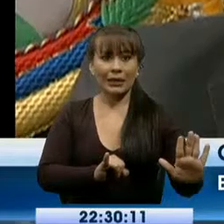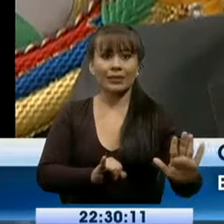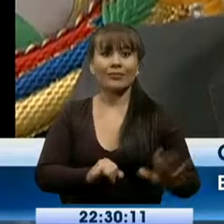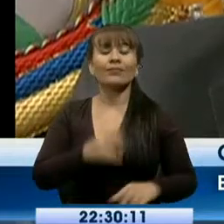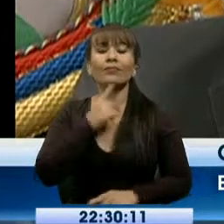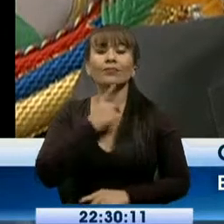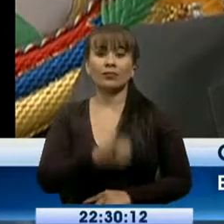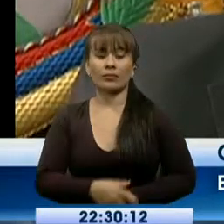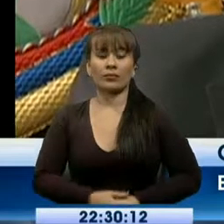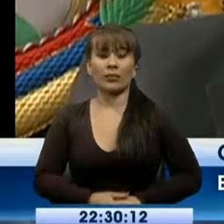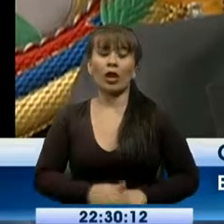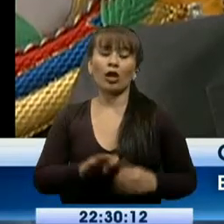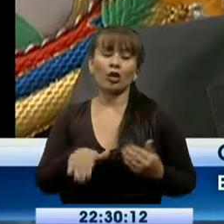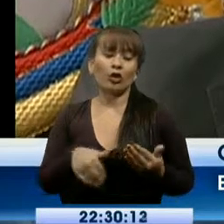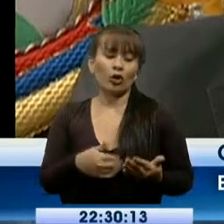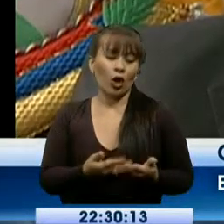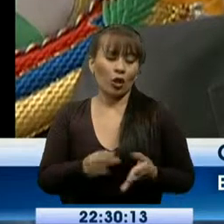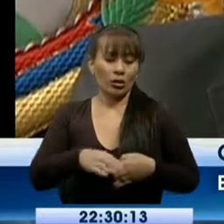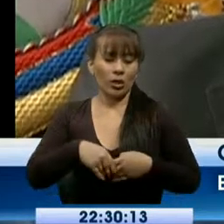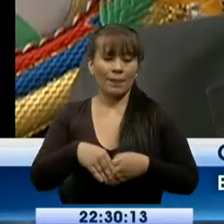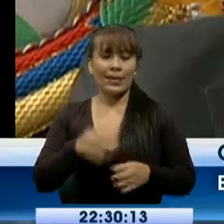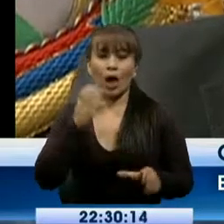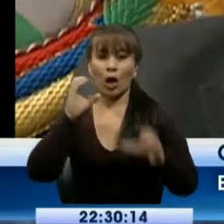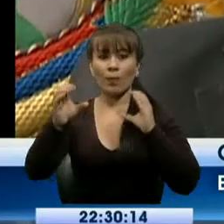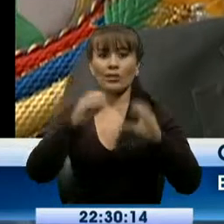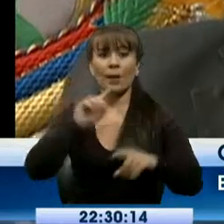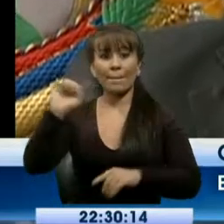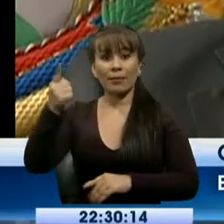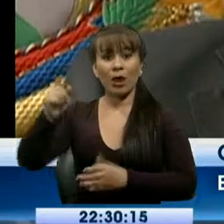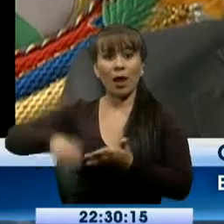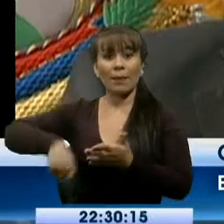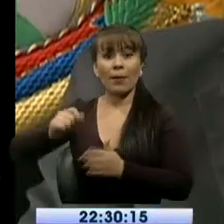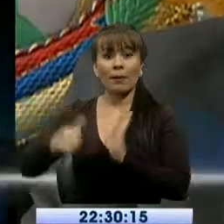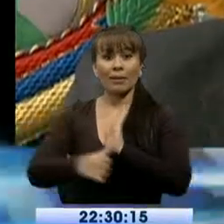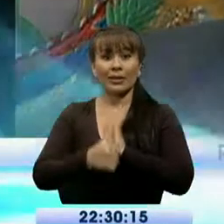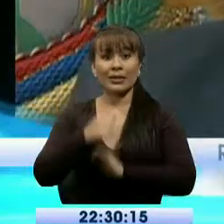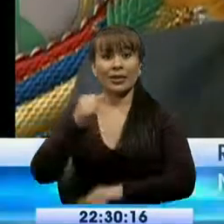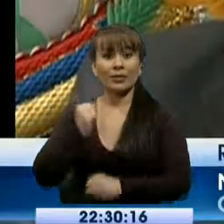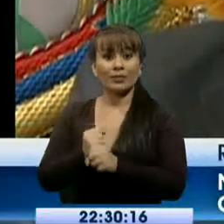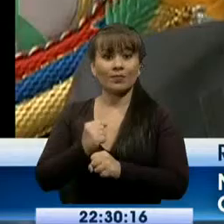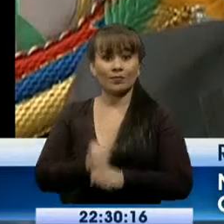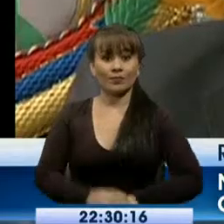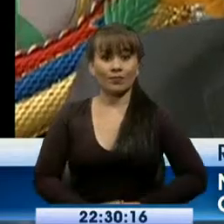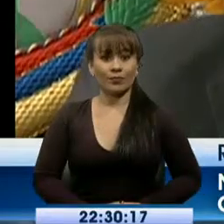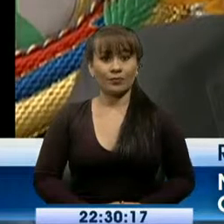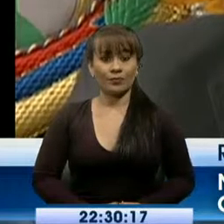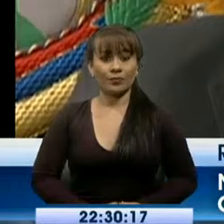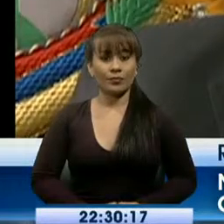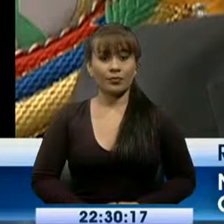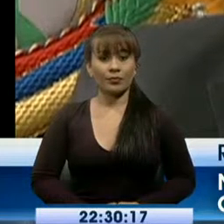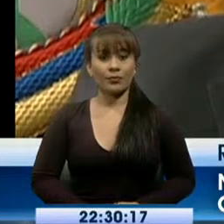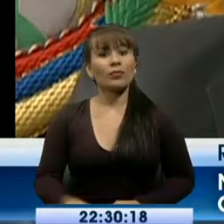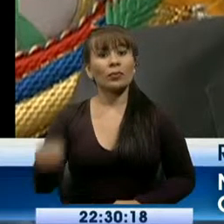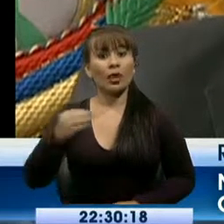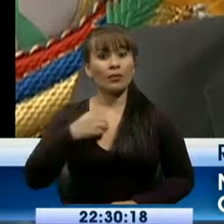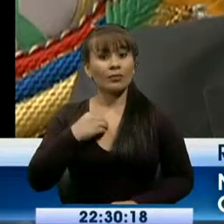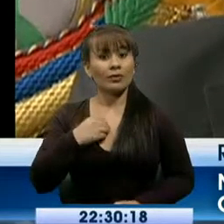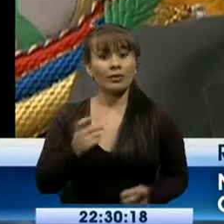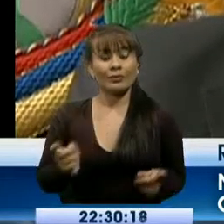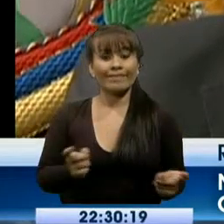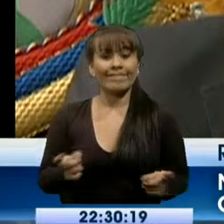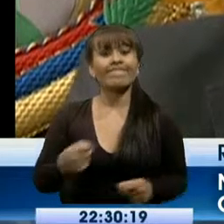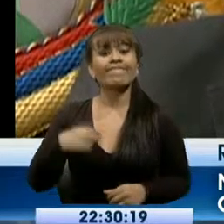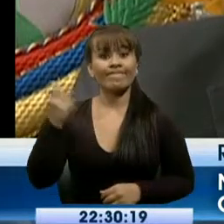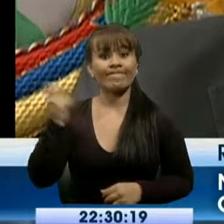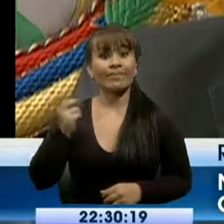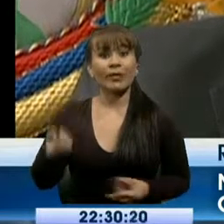dialogar con los trabajadores para tener su consentimiento. Luego tienen que elaborar su plan de austeridad y